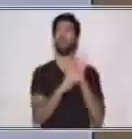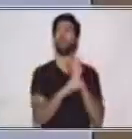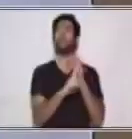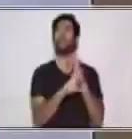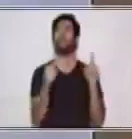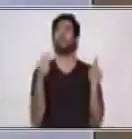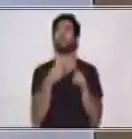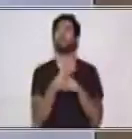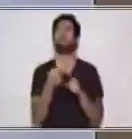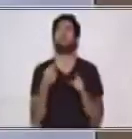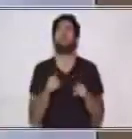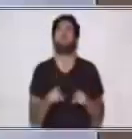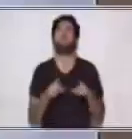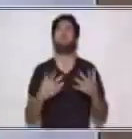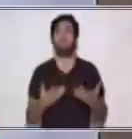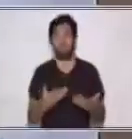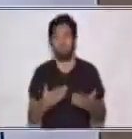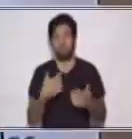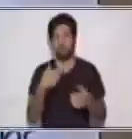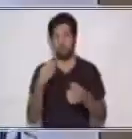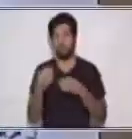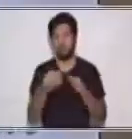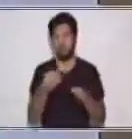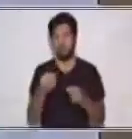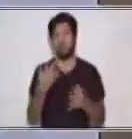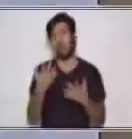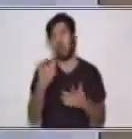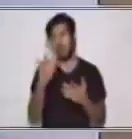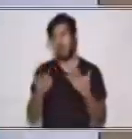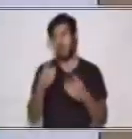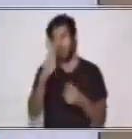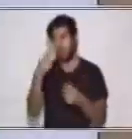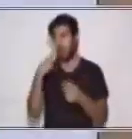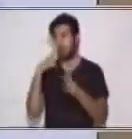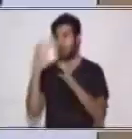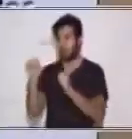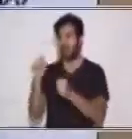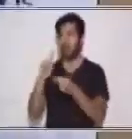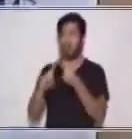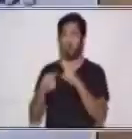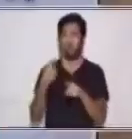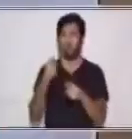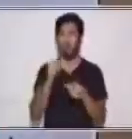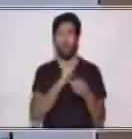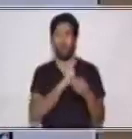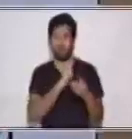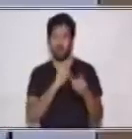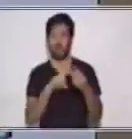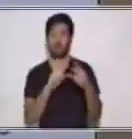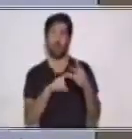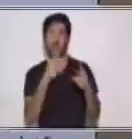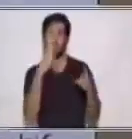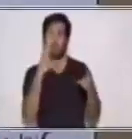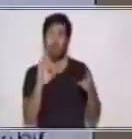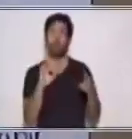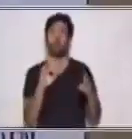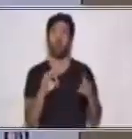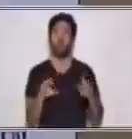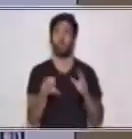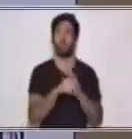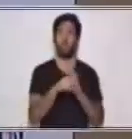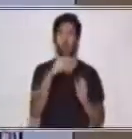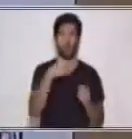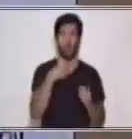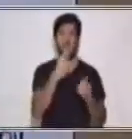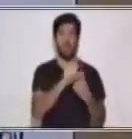es, y esto pues tal vez lo ves con tus hermanos o con algún compañero, es que intercalan